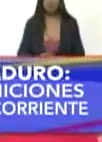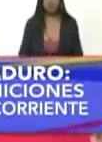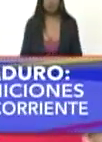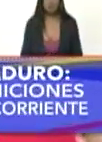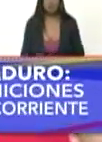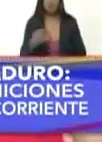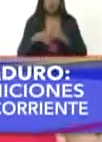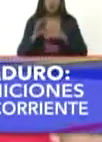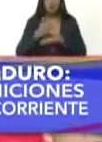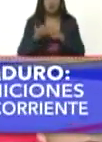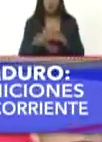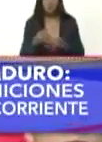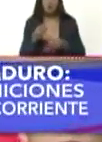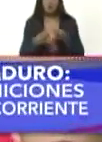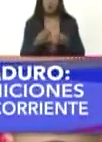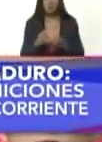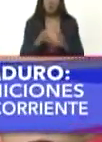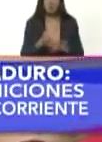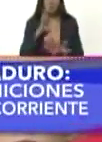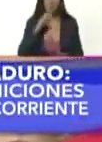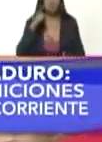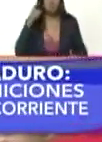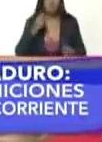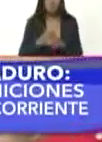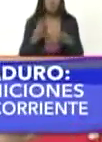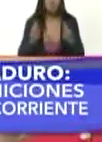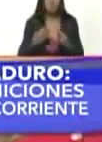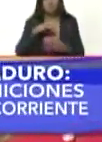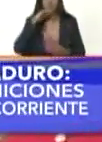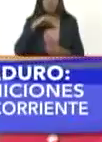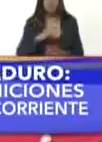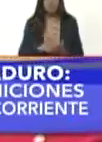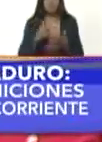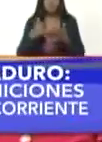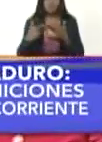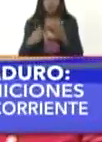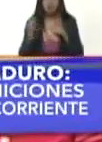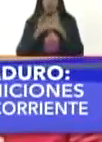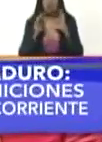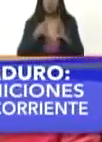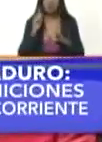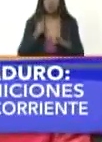bajo programas muy exigentes en todos los aspectos